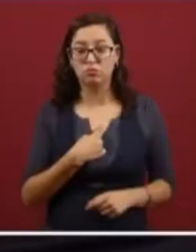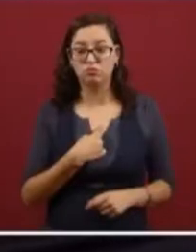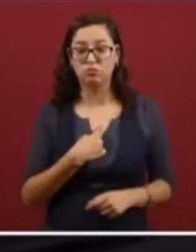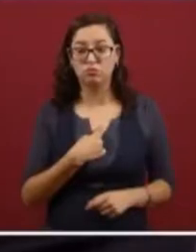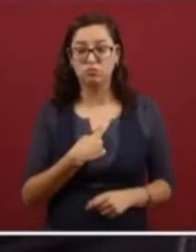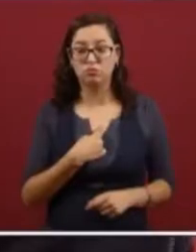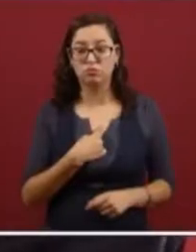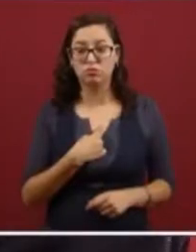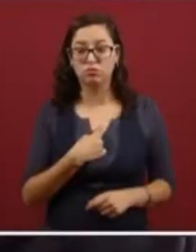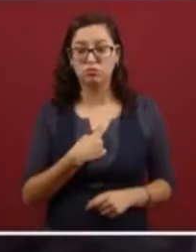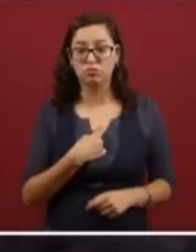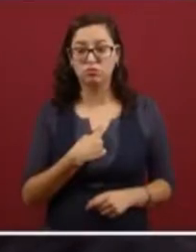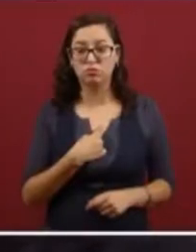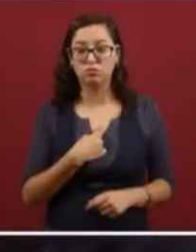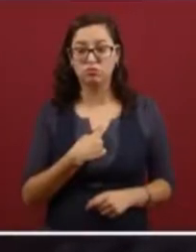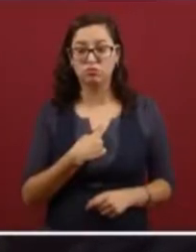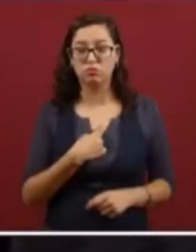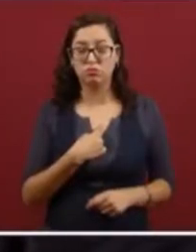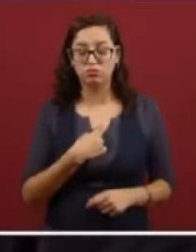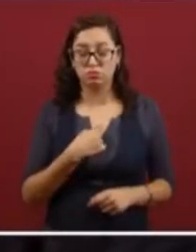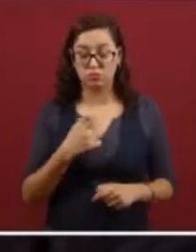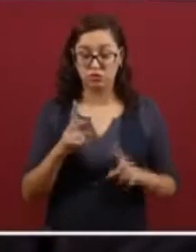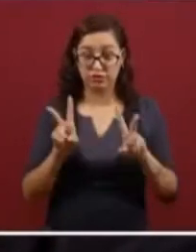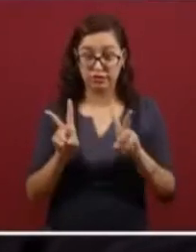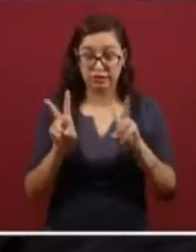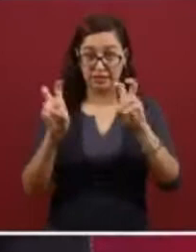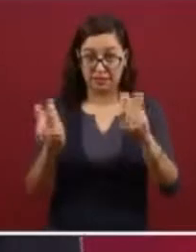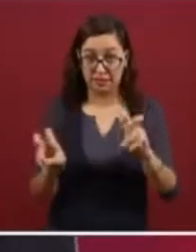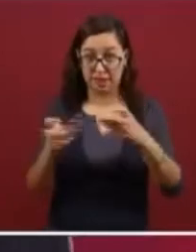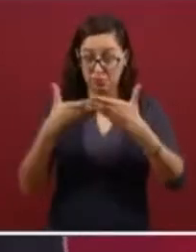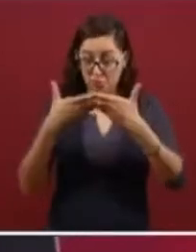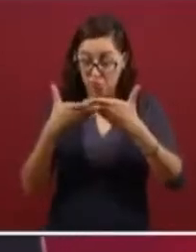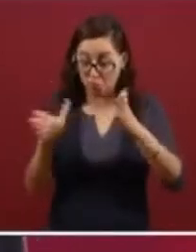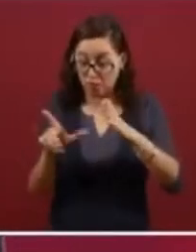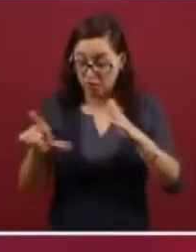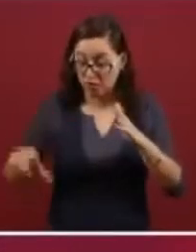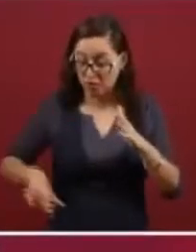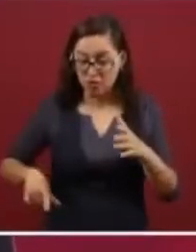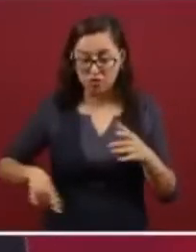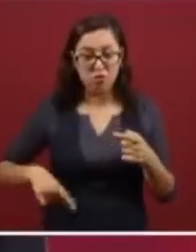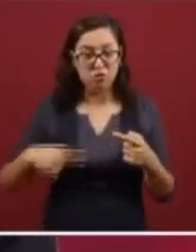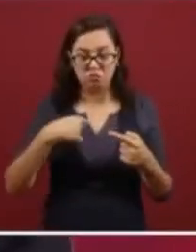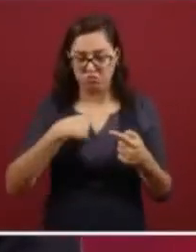No tengo esposa, no tengo hijos,